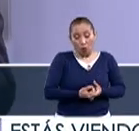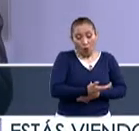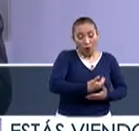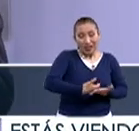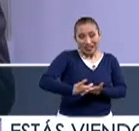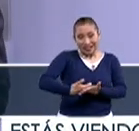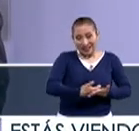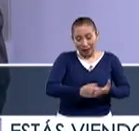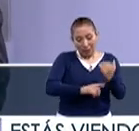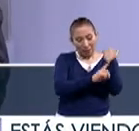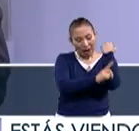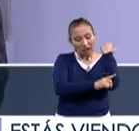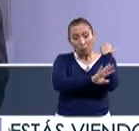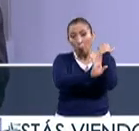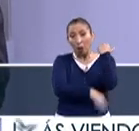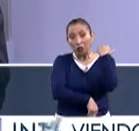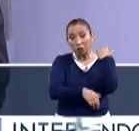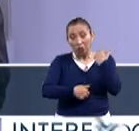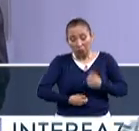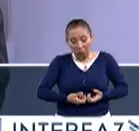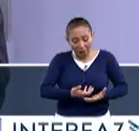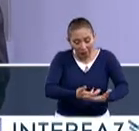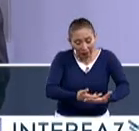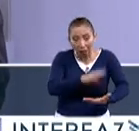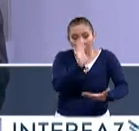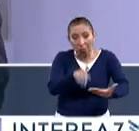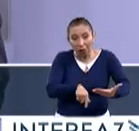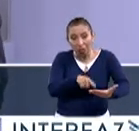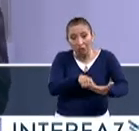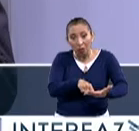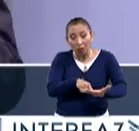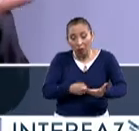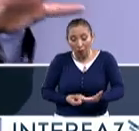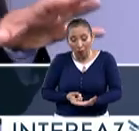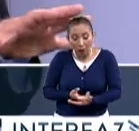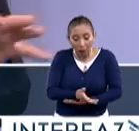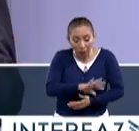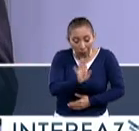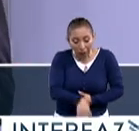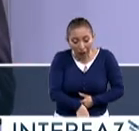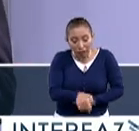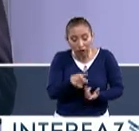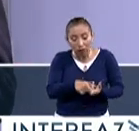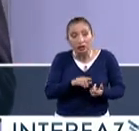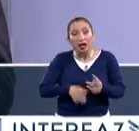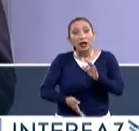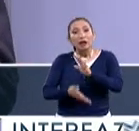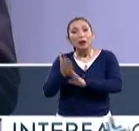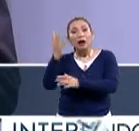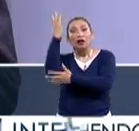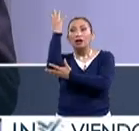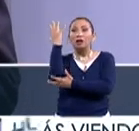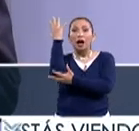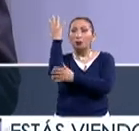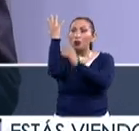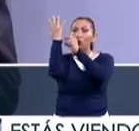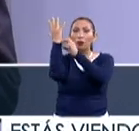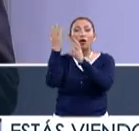sea, durante el embarazo o el parto, en realidad no morían, sino que iban a un árbol que los